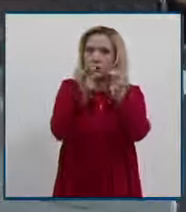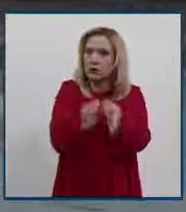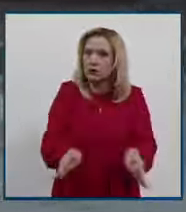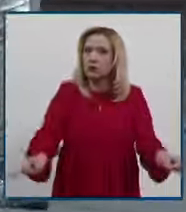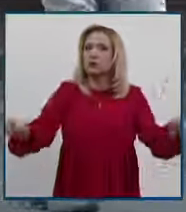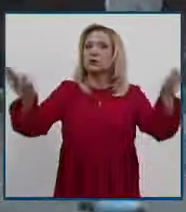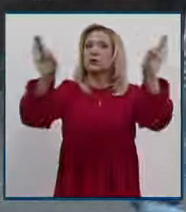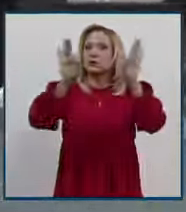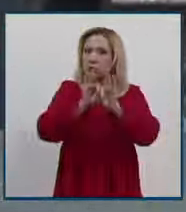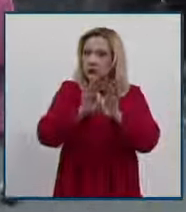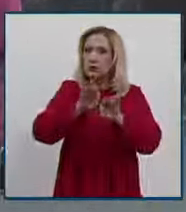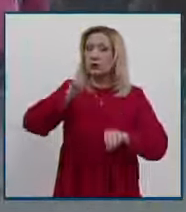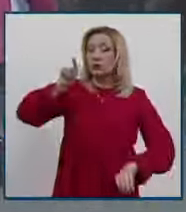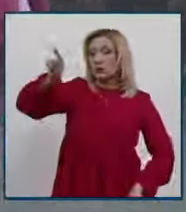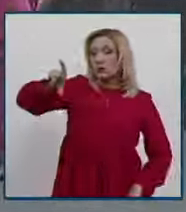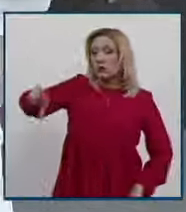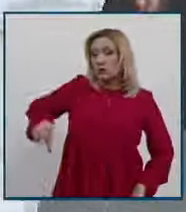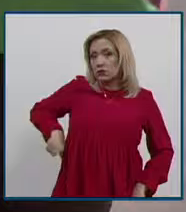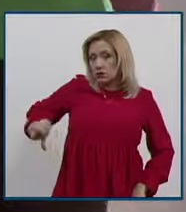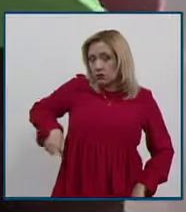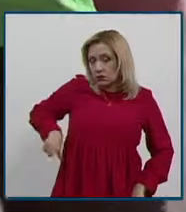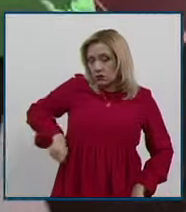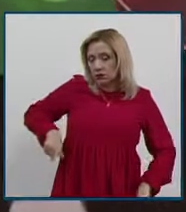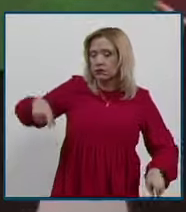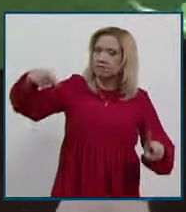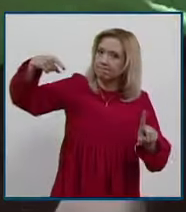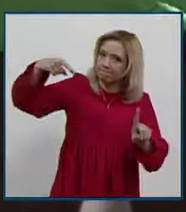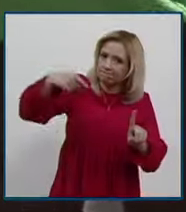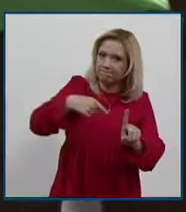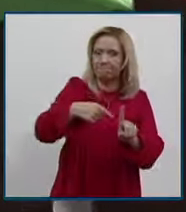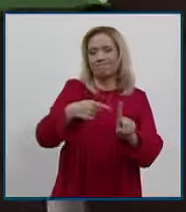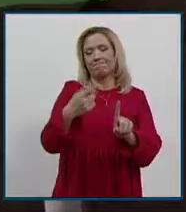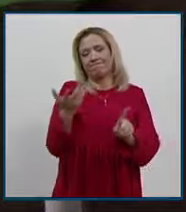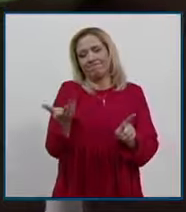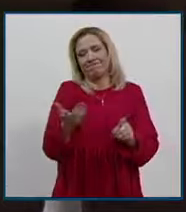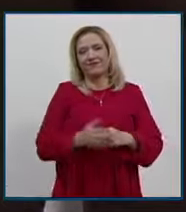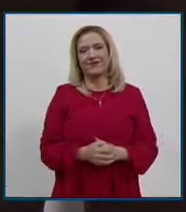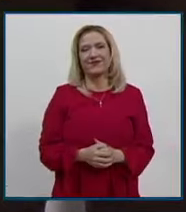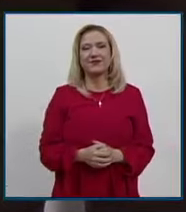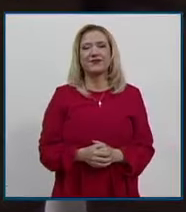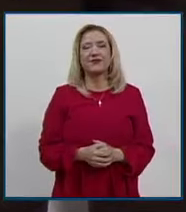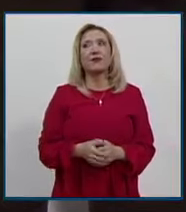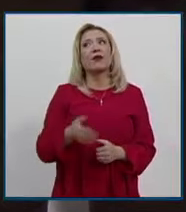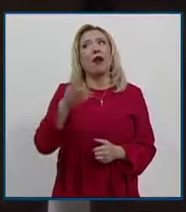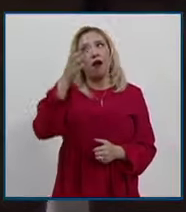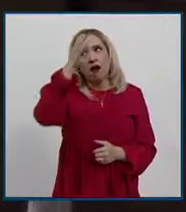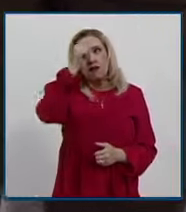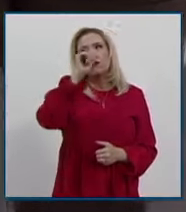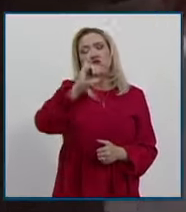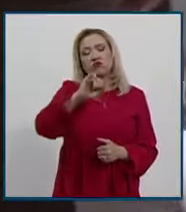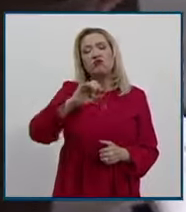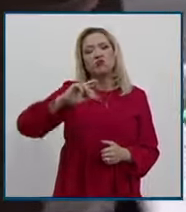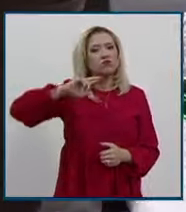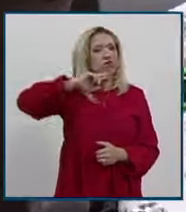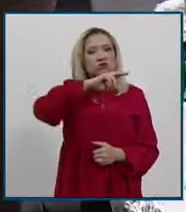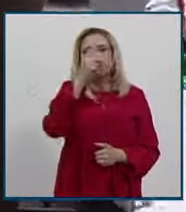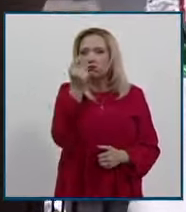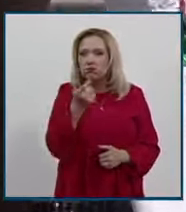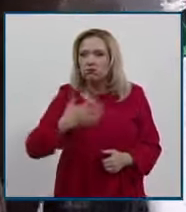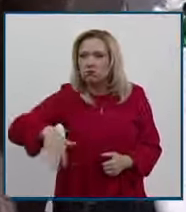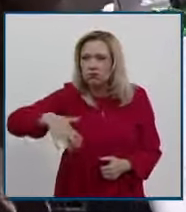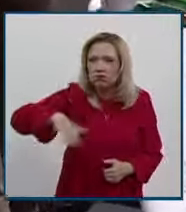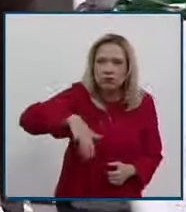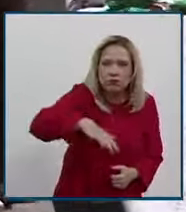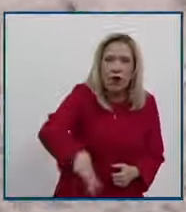responsabilidad del estado y porque debe velarse por el interés superior de la infancia por lo que debe agilizar su ubicación y